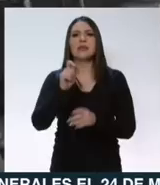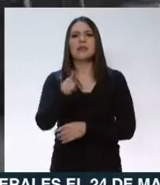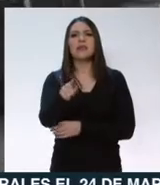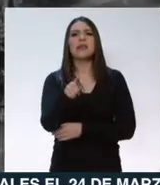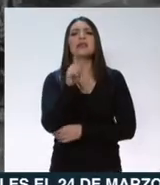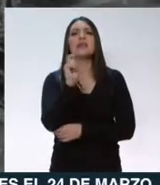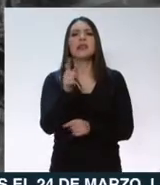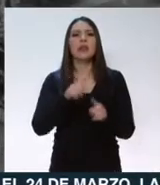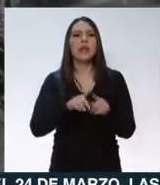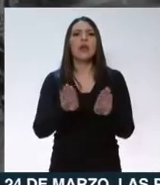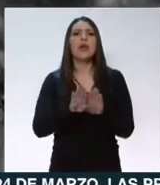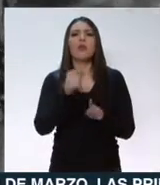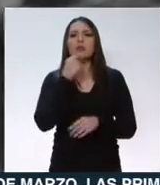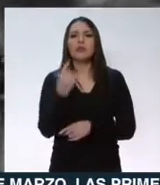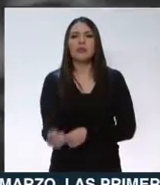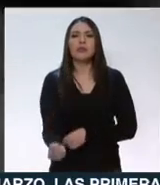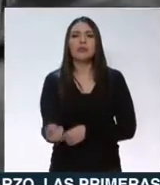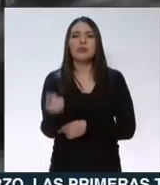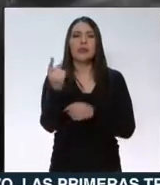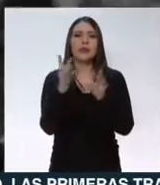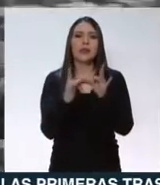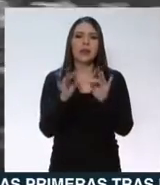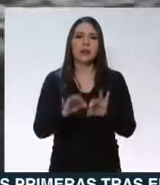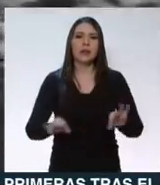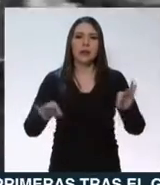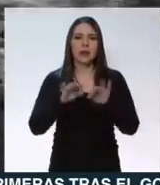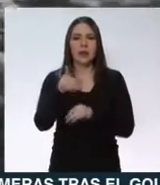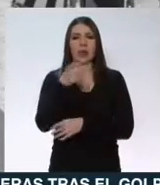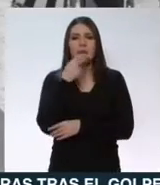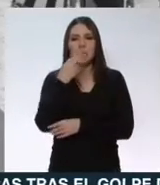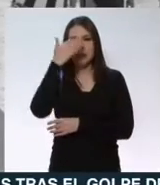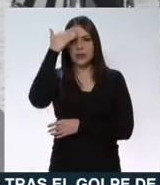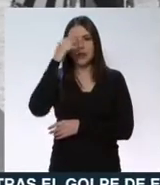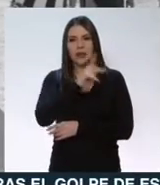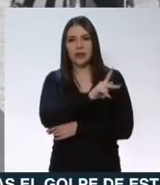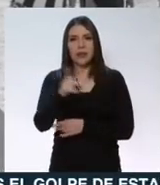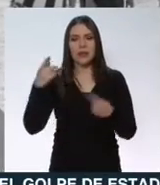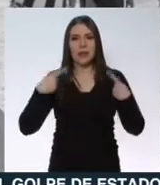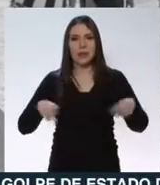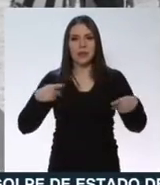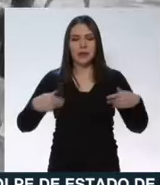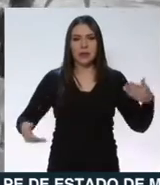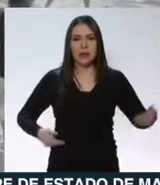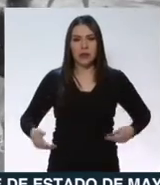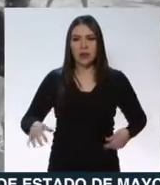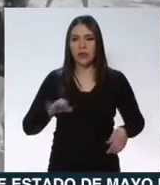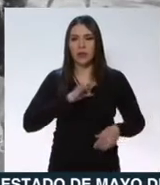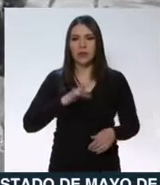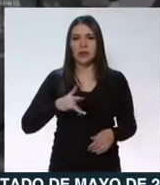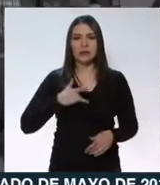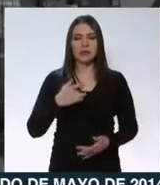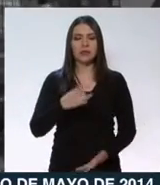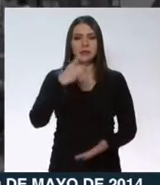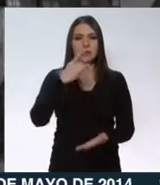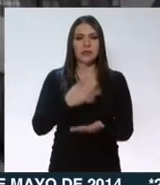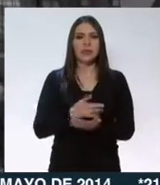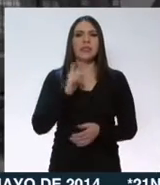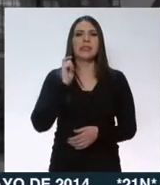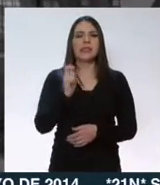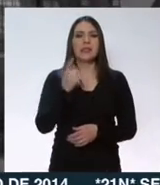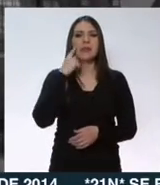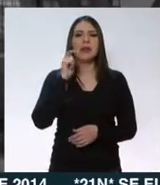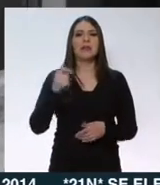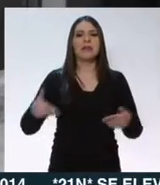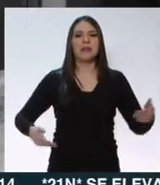había sido mi infancia. Esto era importante porque Alfonso necesitaba mucho que los personajes se pudieran identificar con los que iban a